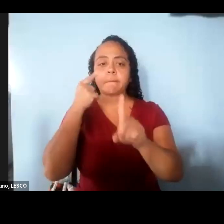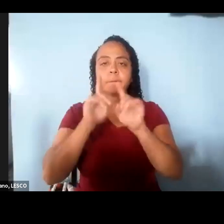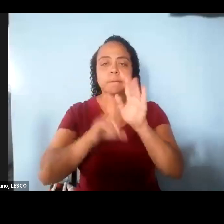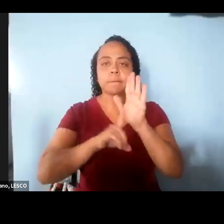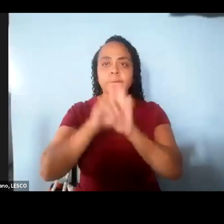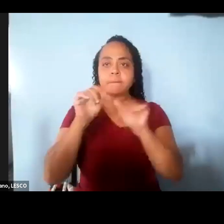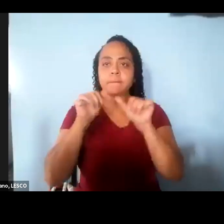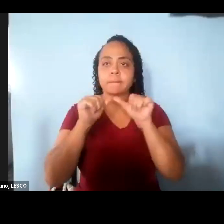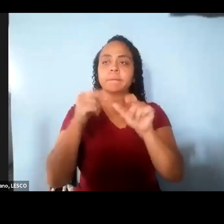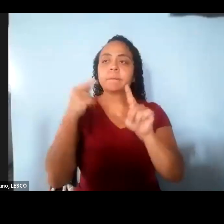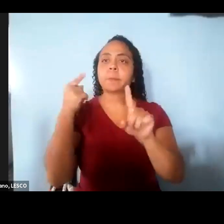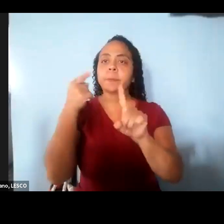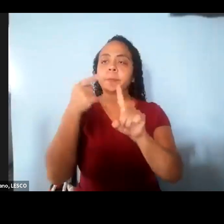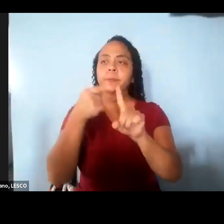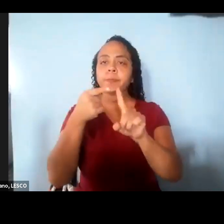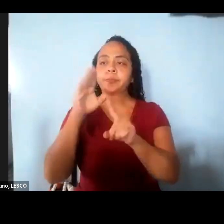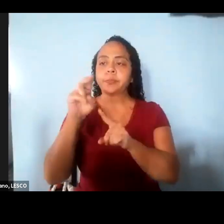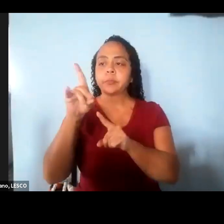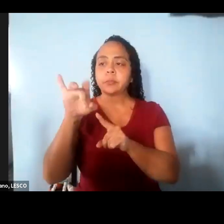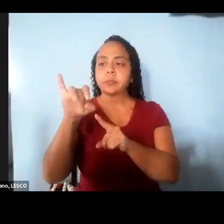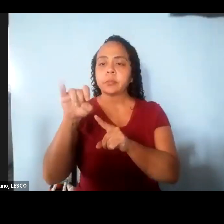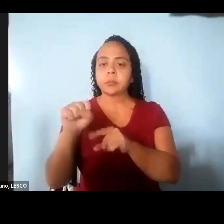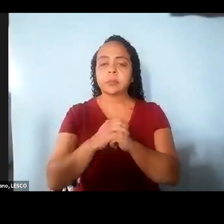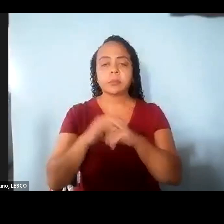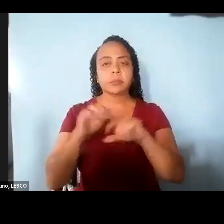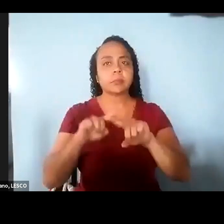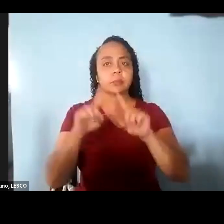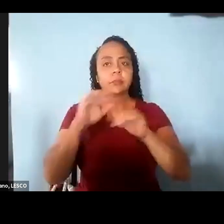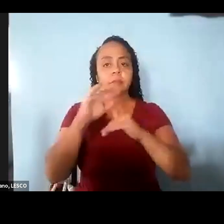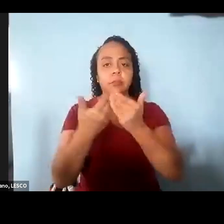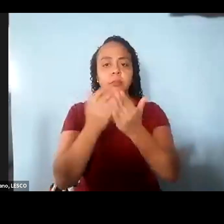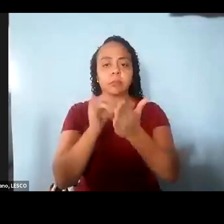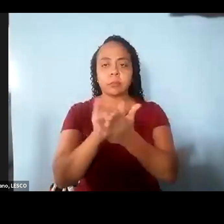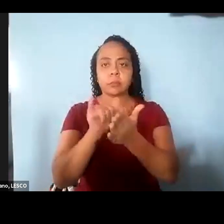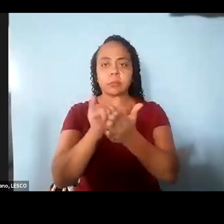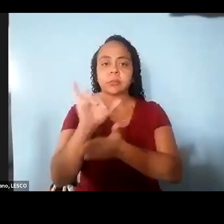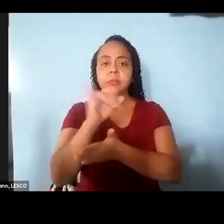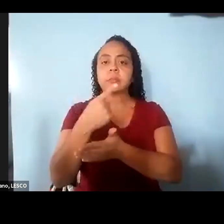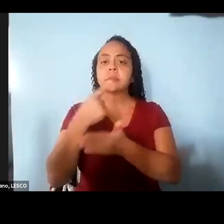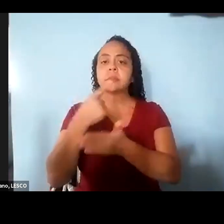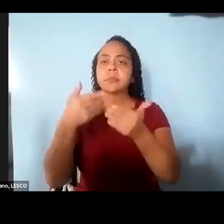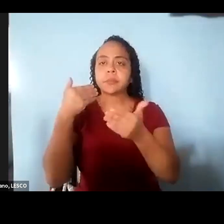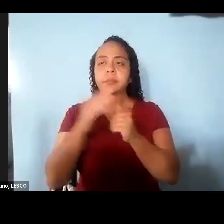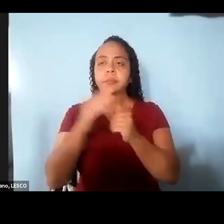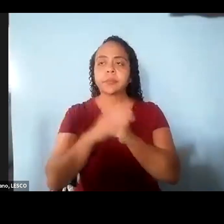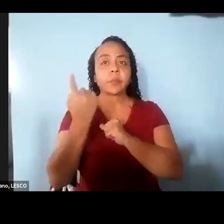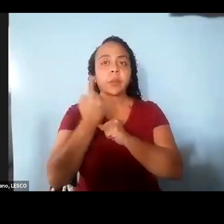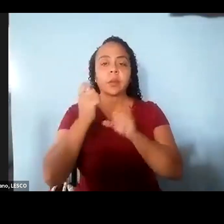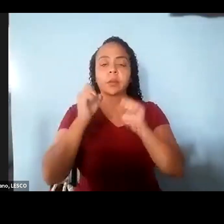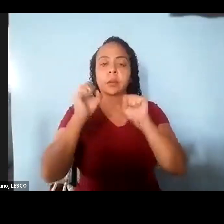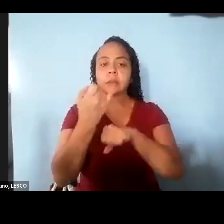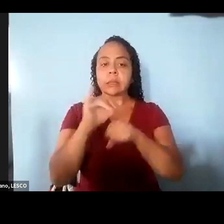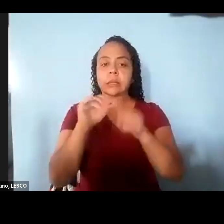las metas del marco de sendai pero todo esto como señalaba anteriormente únicamente es posible si seguimos